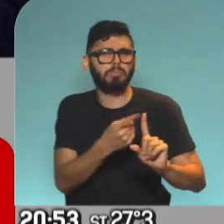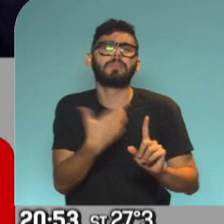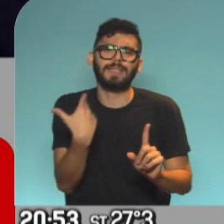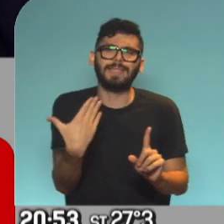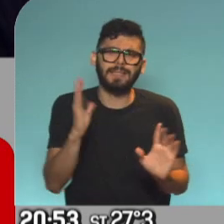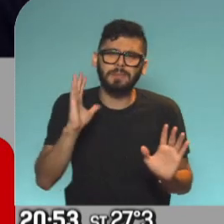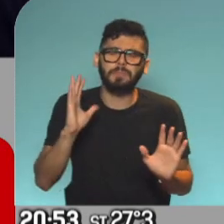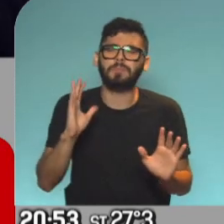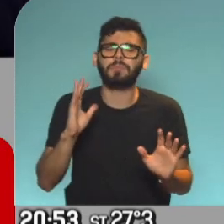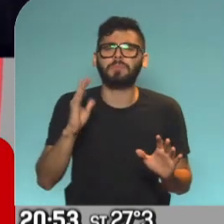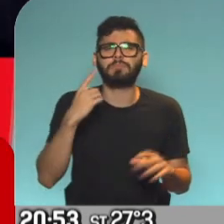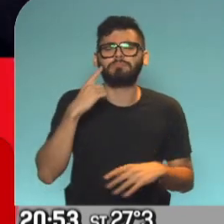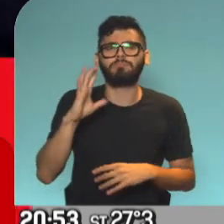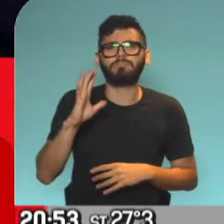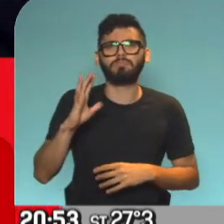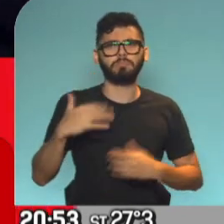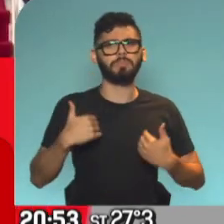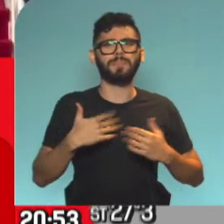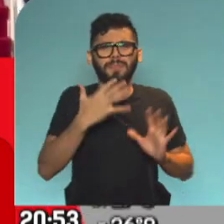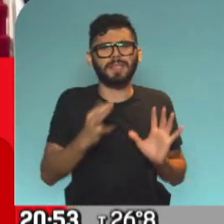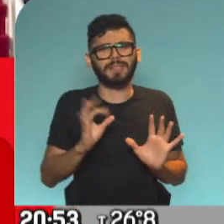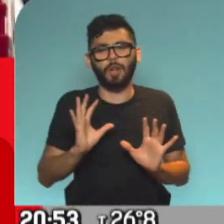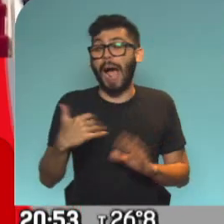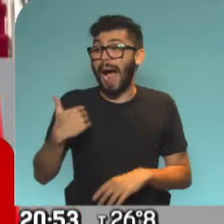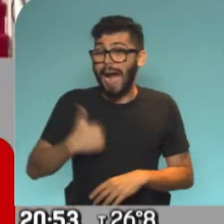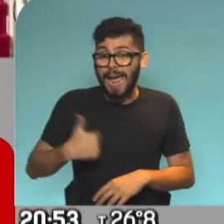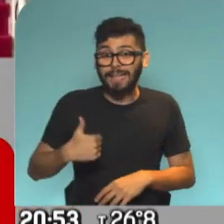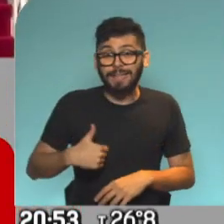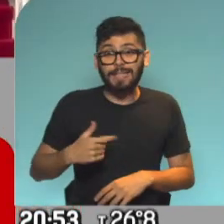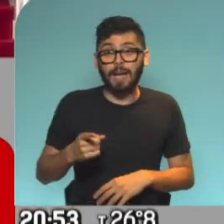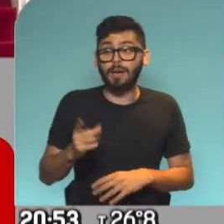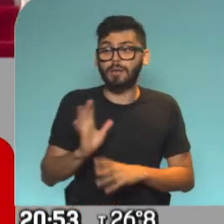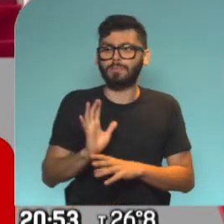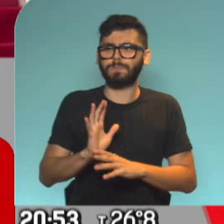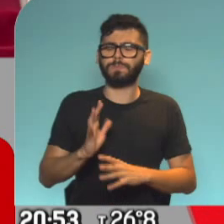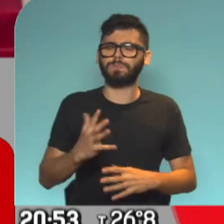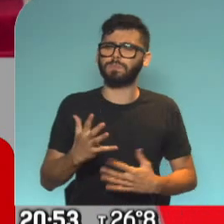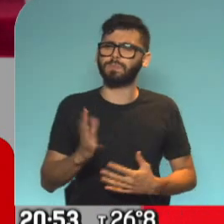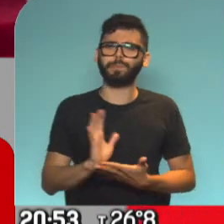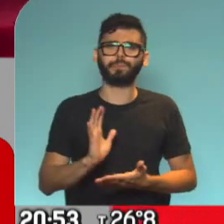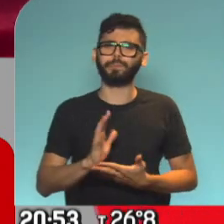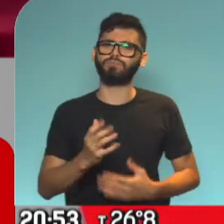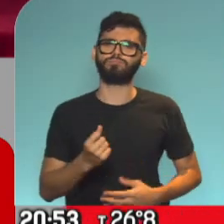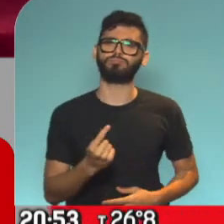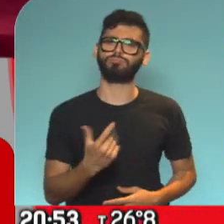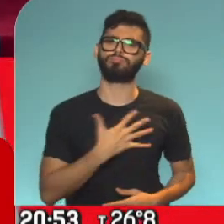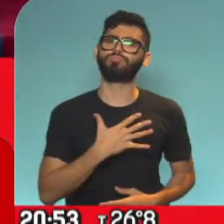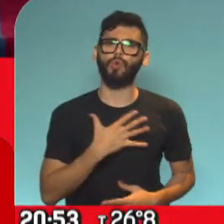desde el convencimiento de que la Argentina tiene que avanzar desde su soberanía, desde su